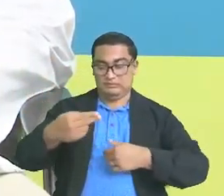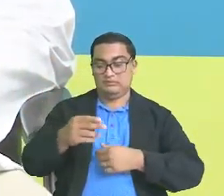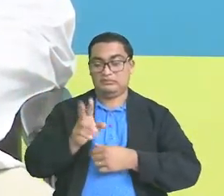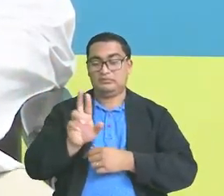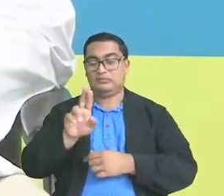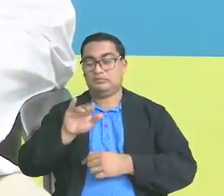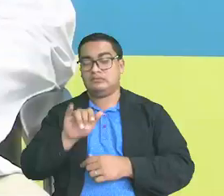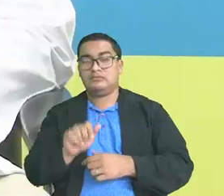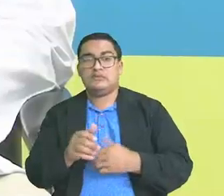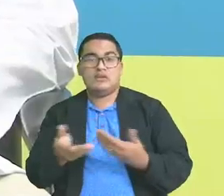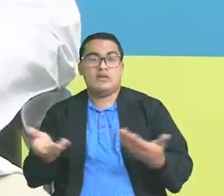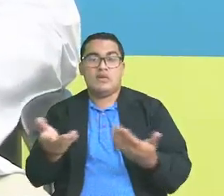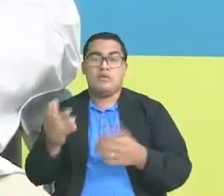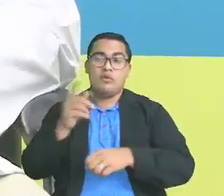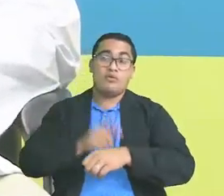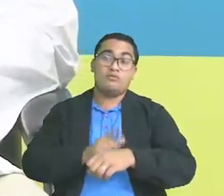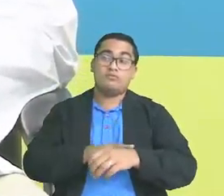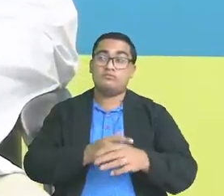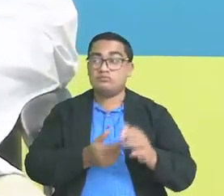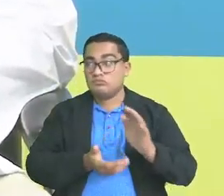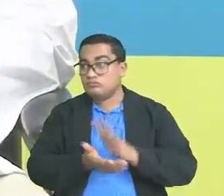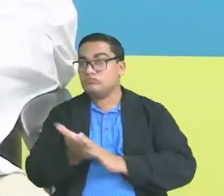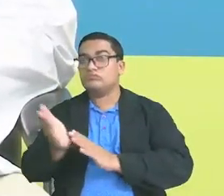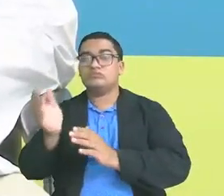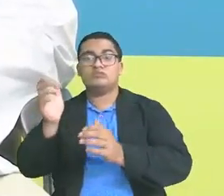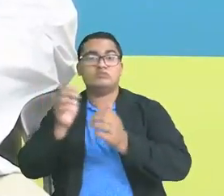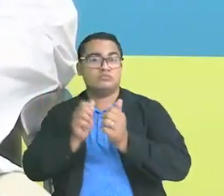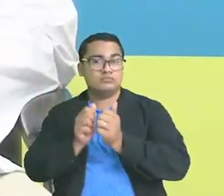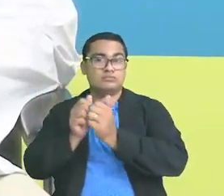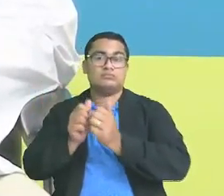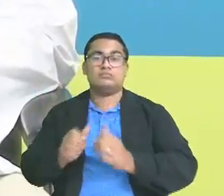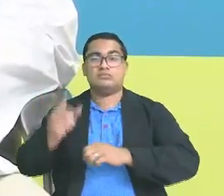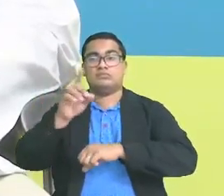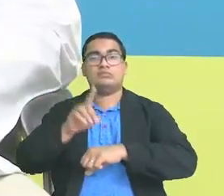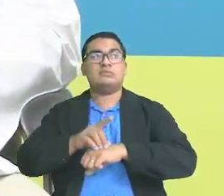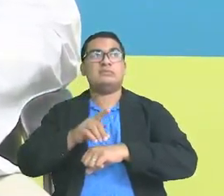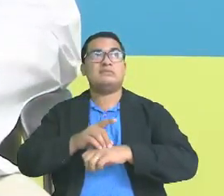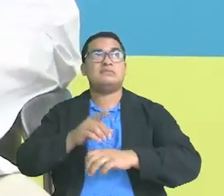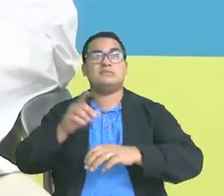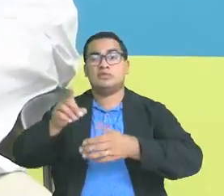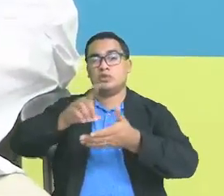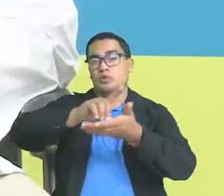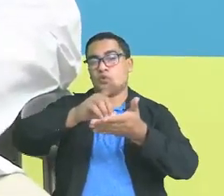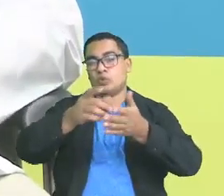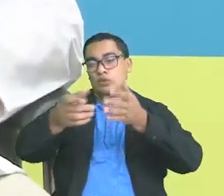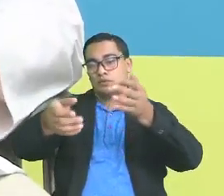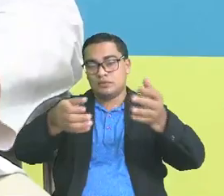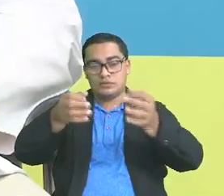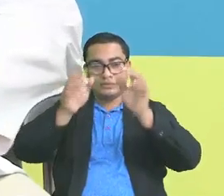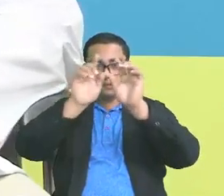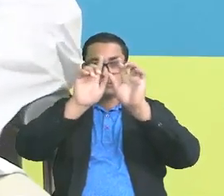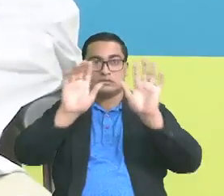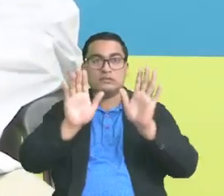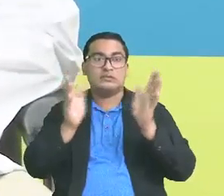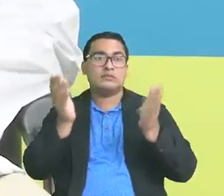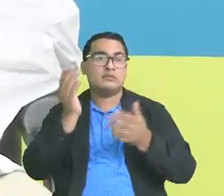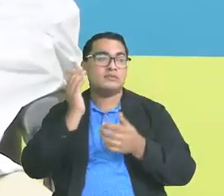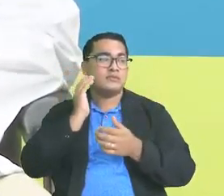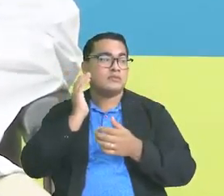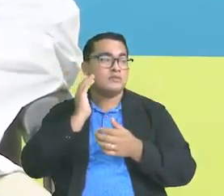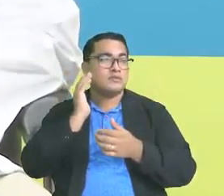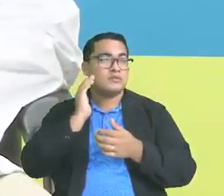llevarlo al médico y de esta manera ir aclarando dudas, ¿no?, que pueden surgir más cuando una madre es